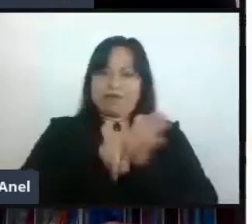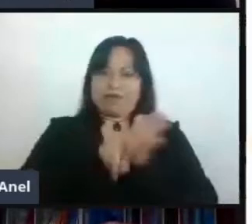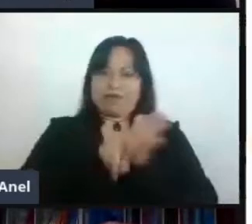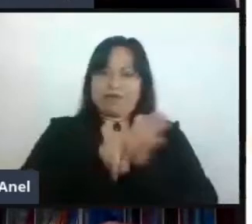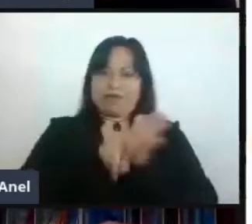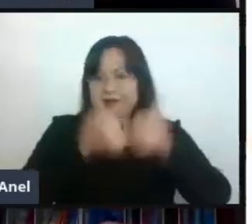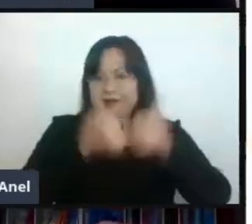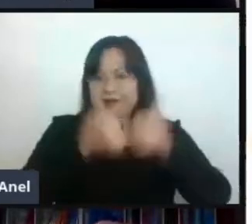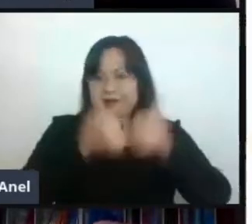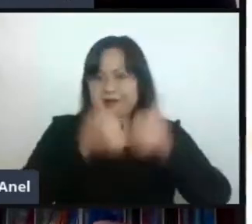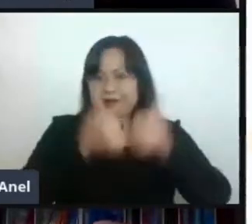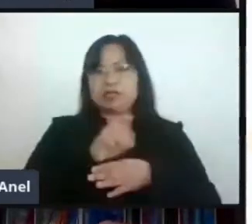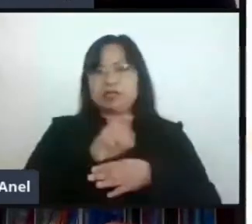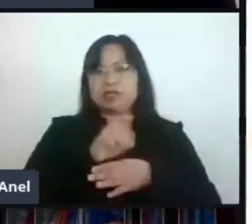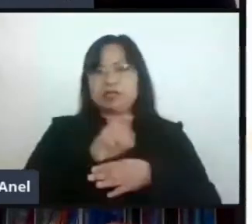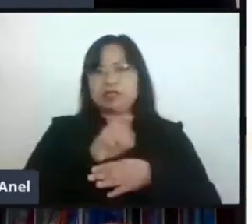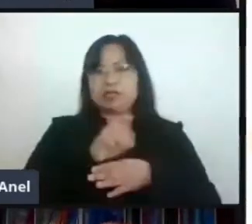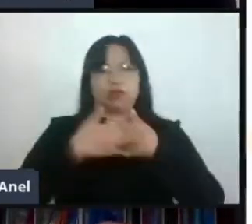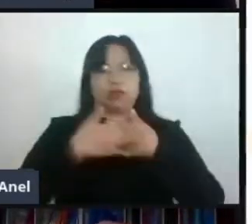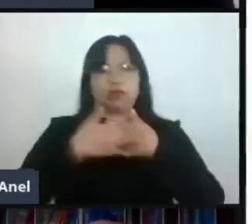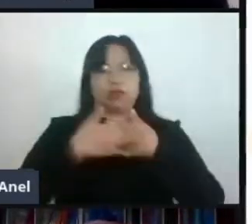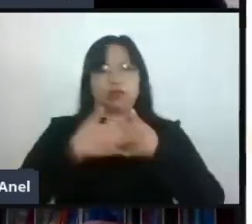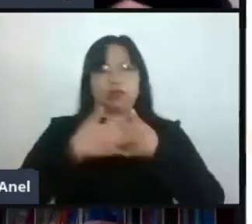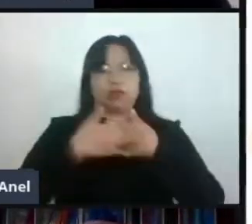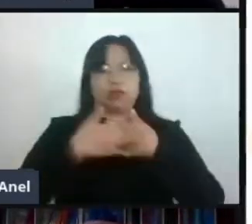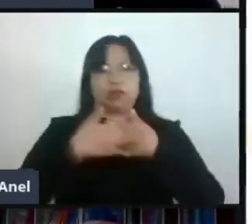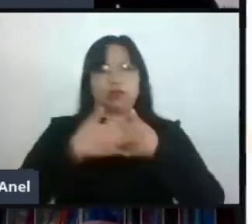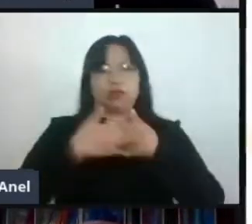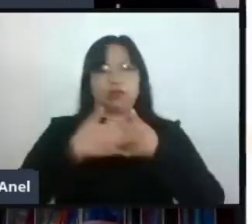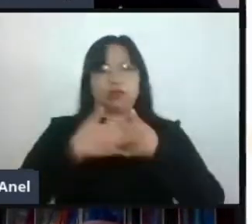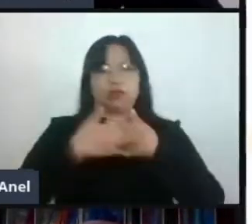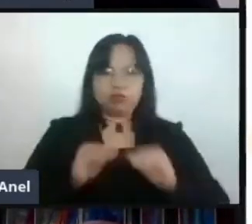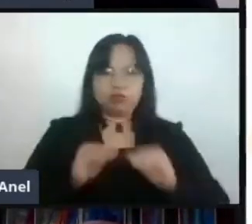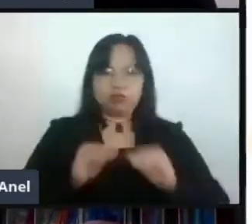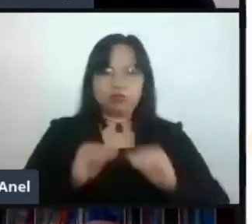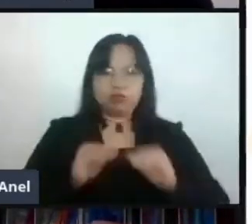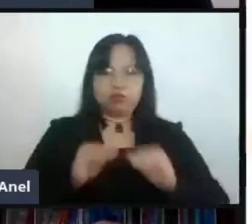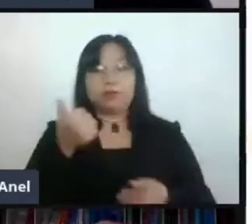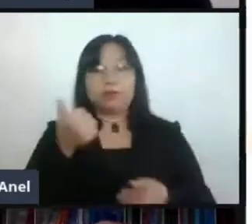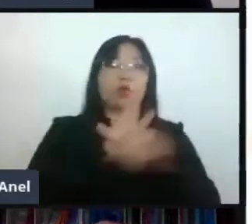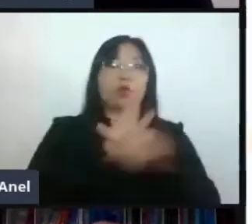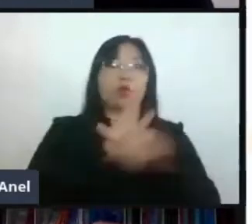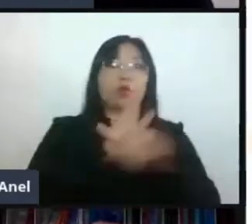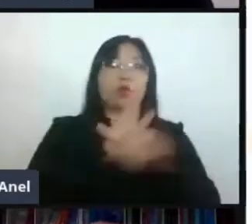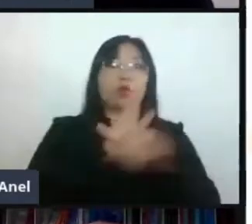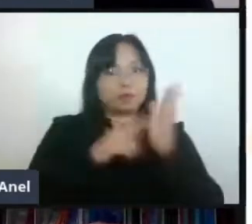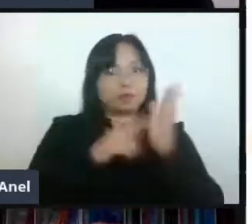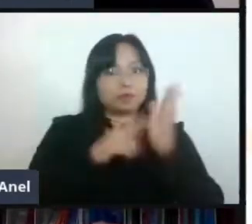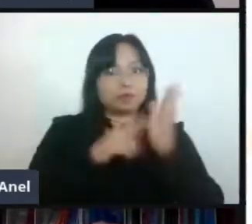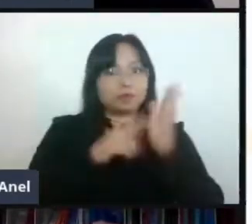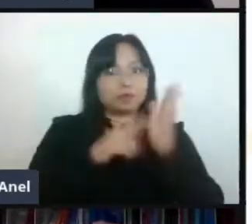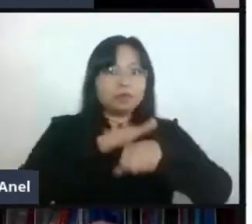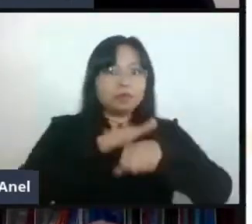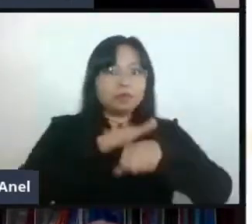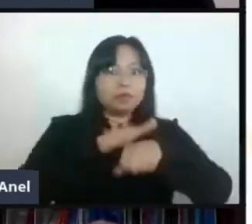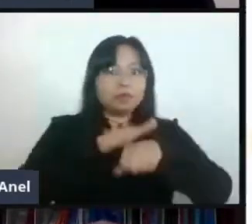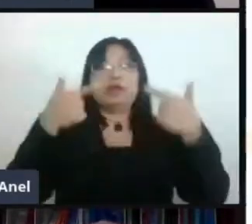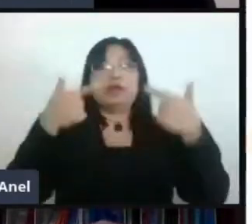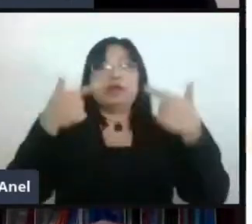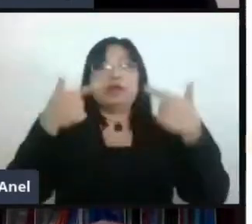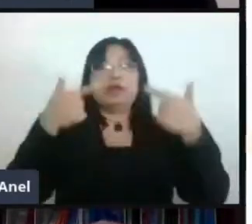vamos a pasar a rúbricas. Como ustedes saben, bueno, pues las rúbricas